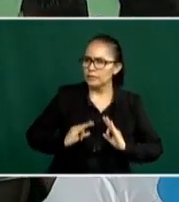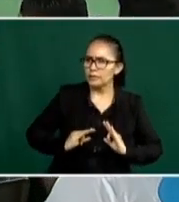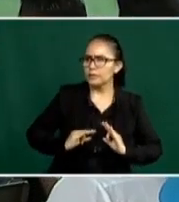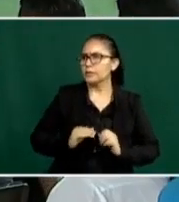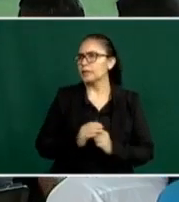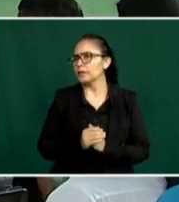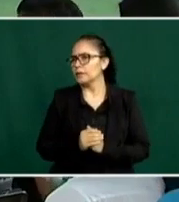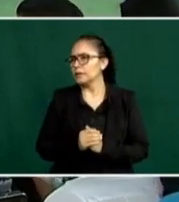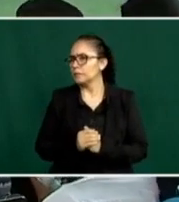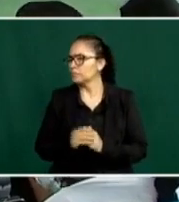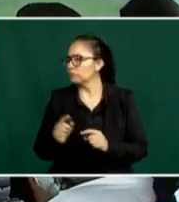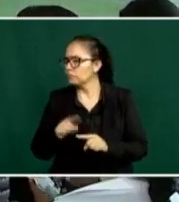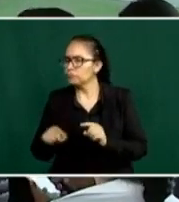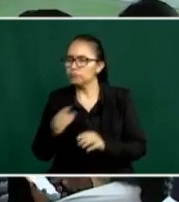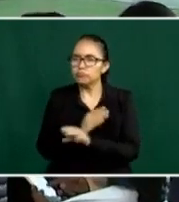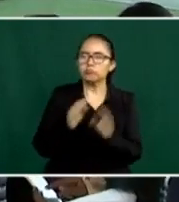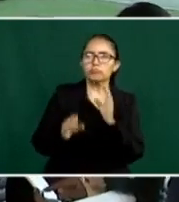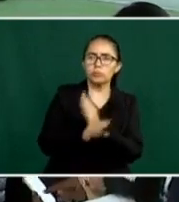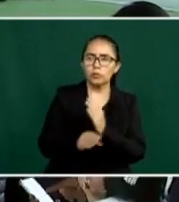técnicos